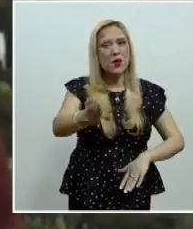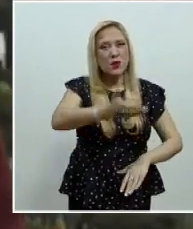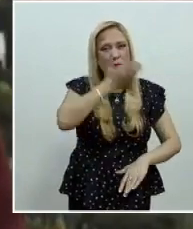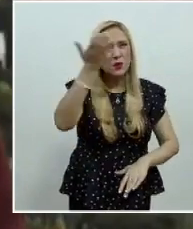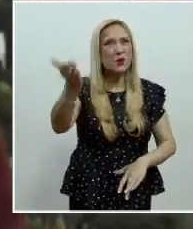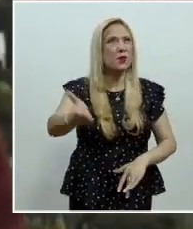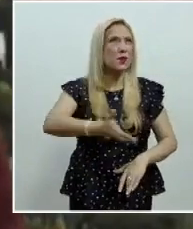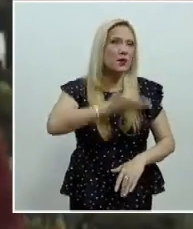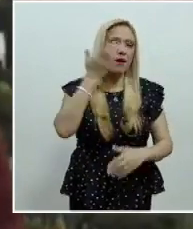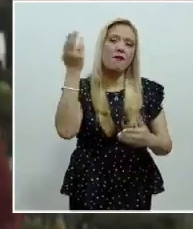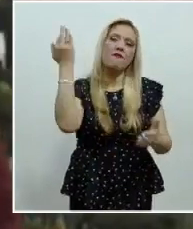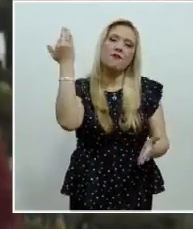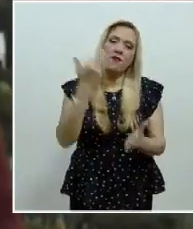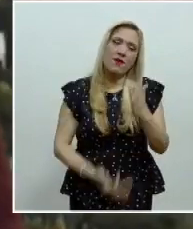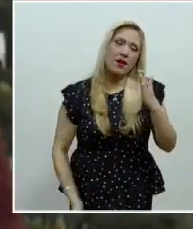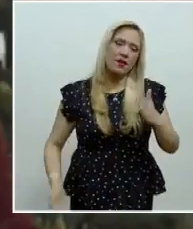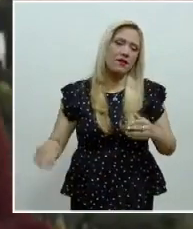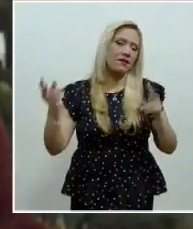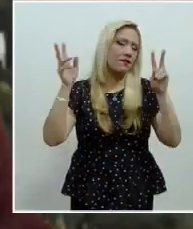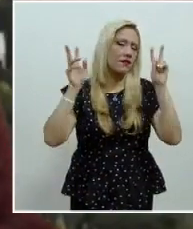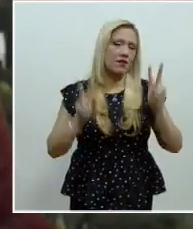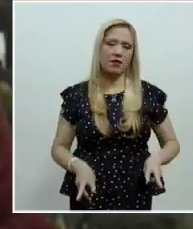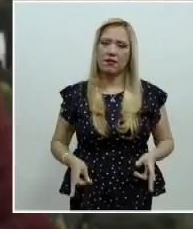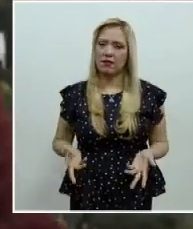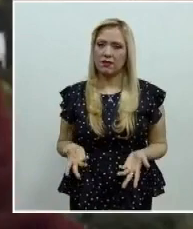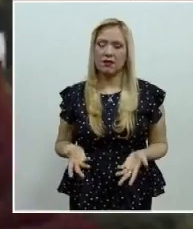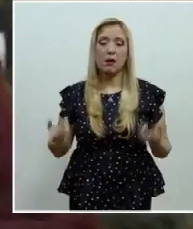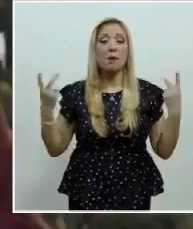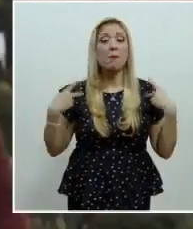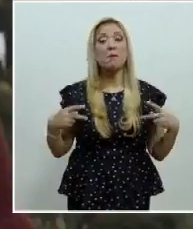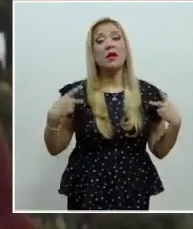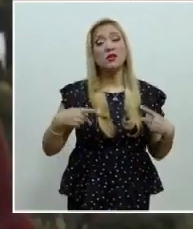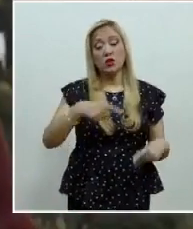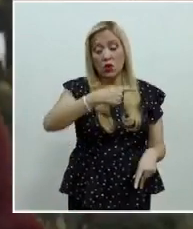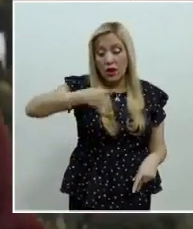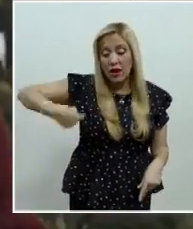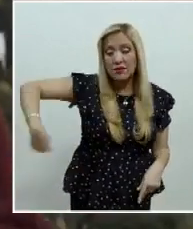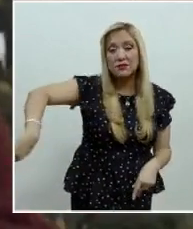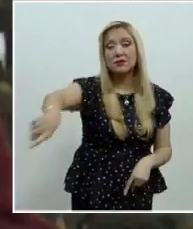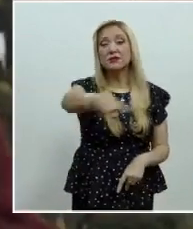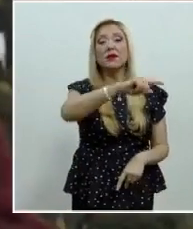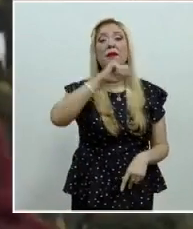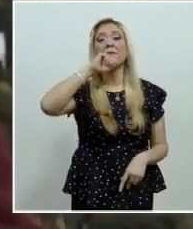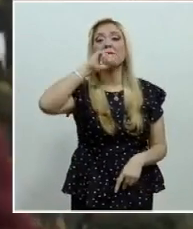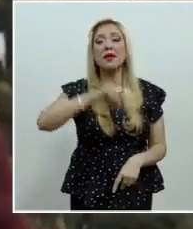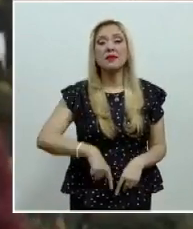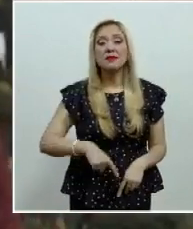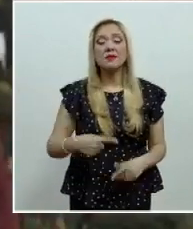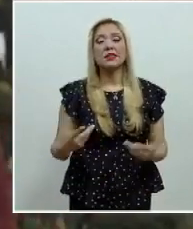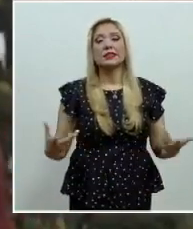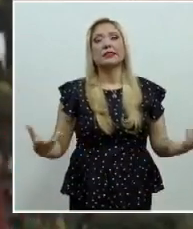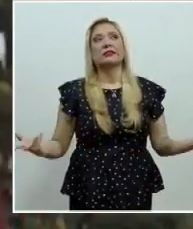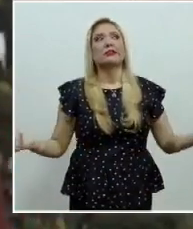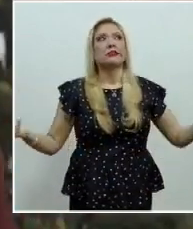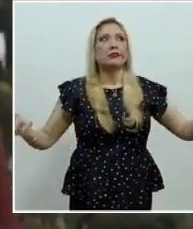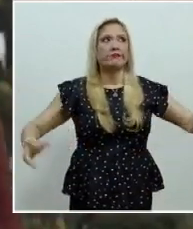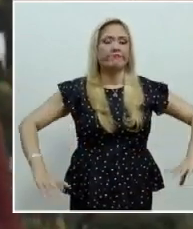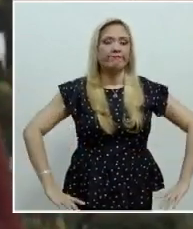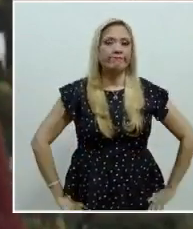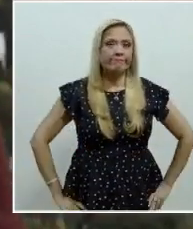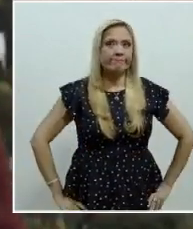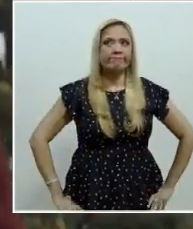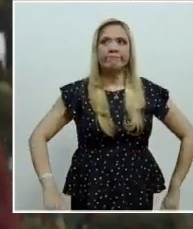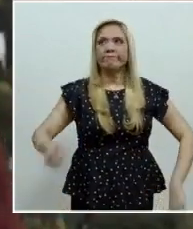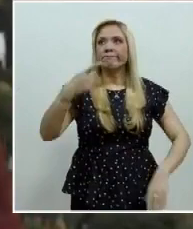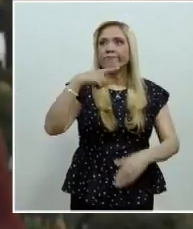que tanta falta hace, porque al final son las mismas personas que conformamos la sociedad quienes después son esos primeros los que reciben